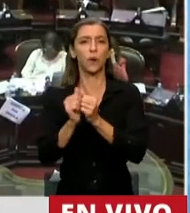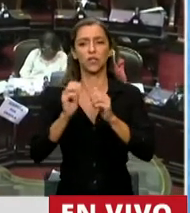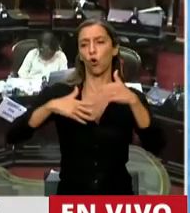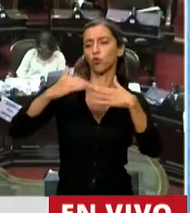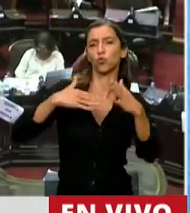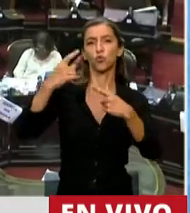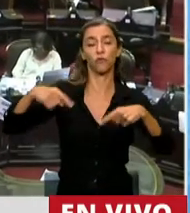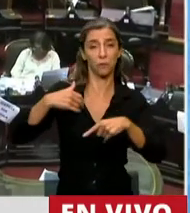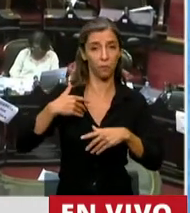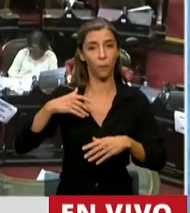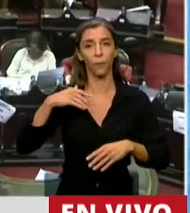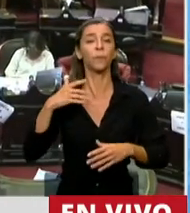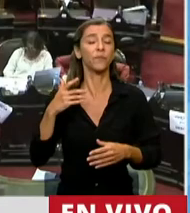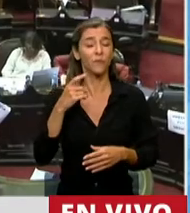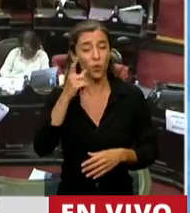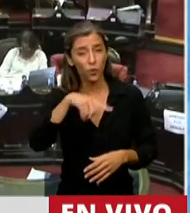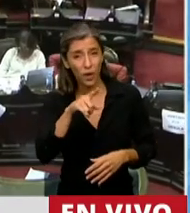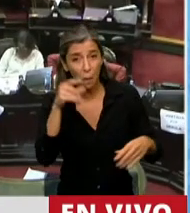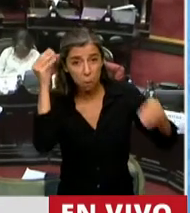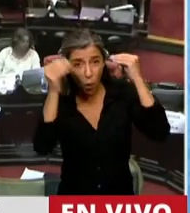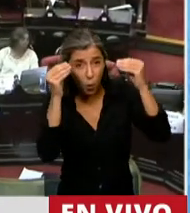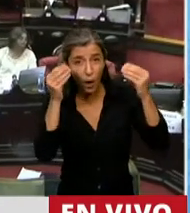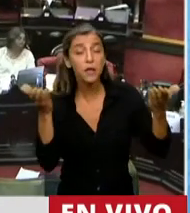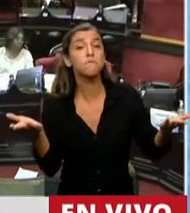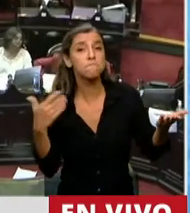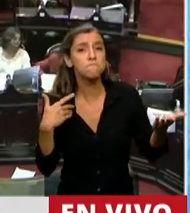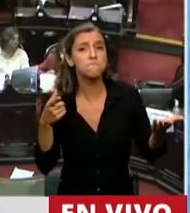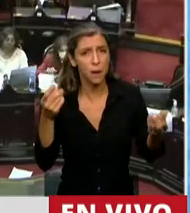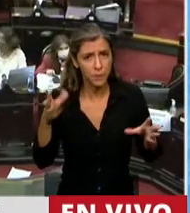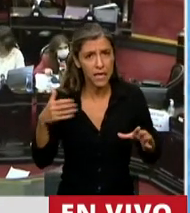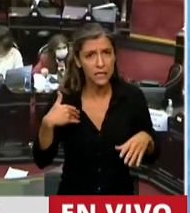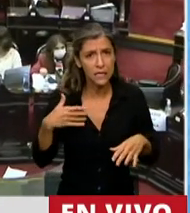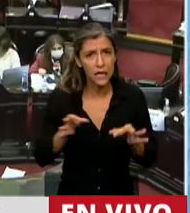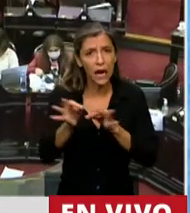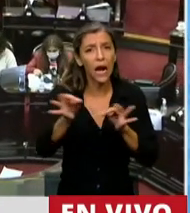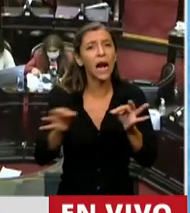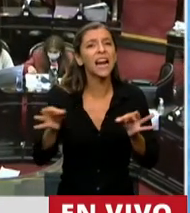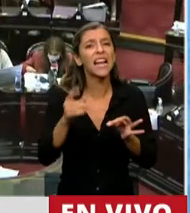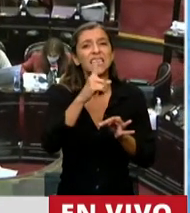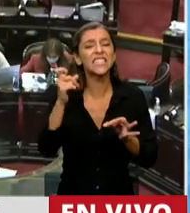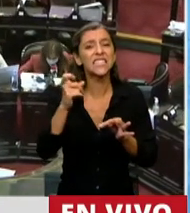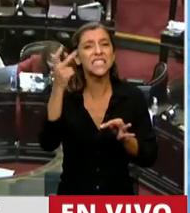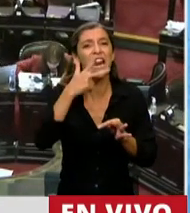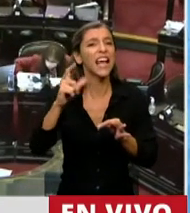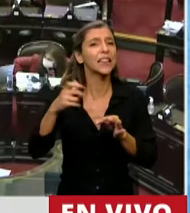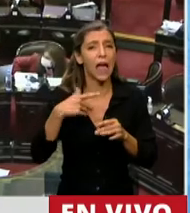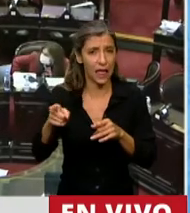tan preocupados por la construcción, ¿por qué no empezaron con las 100 hectáreas que reclamaban los vecinos de